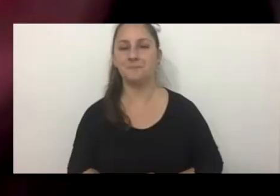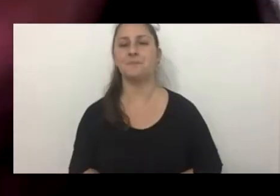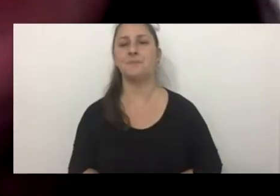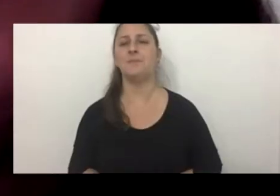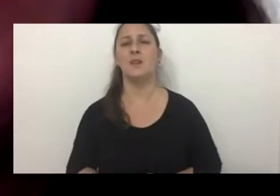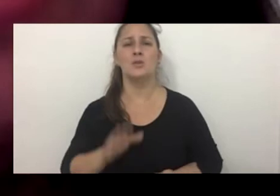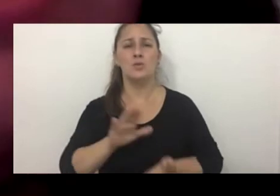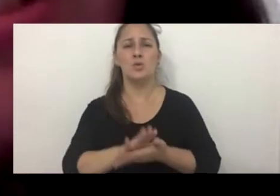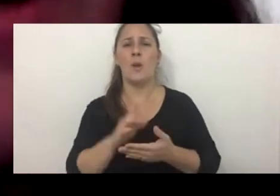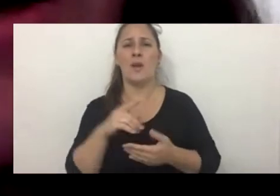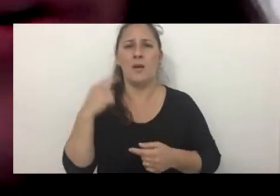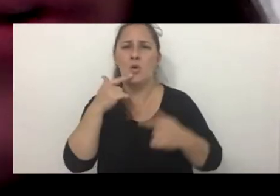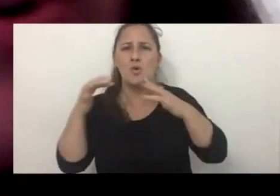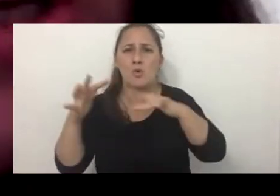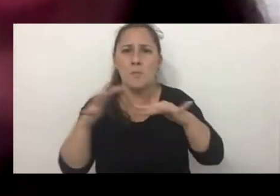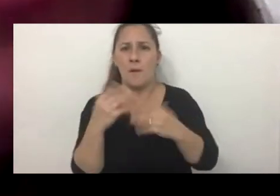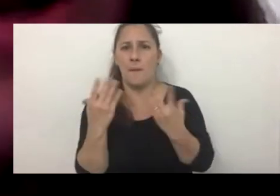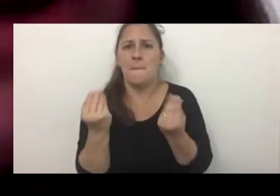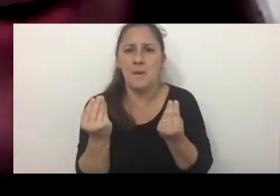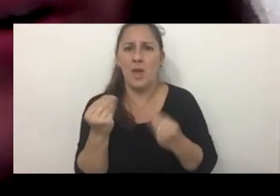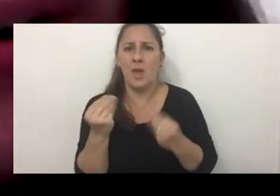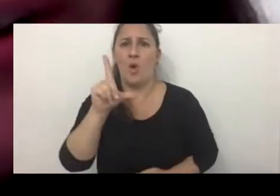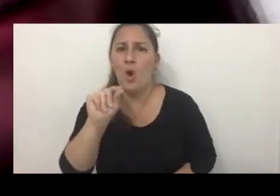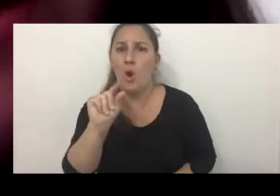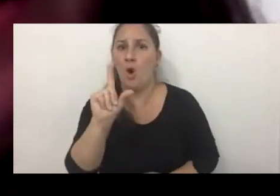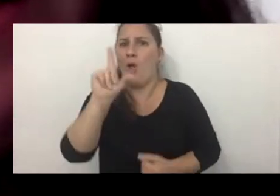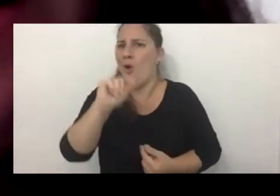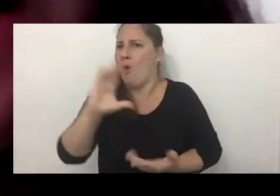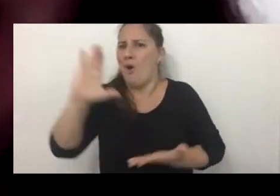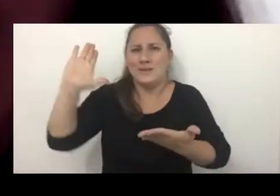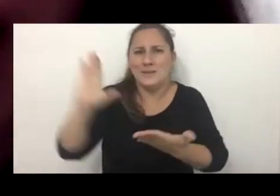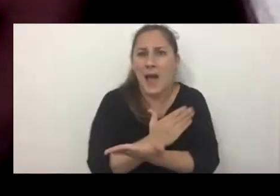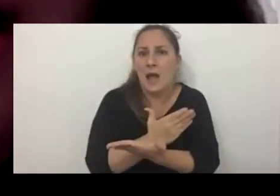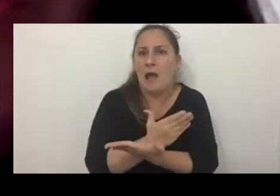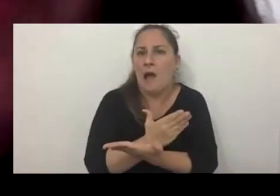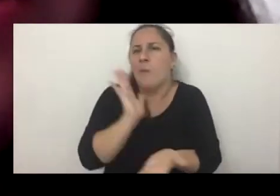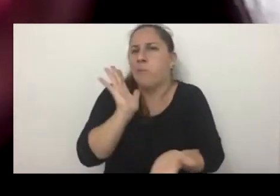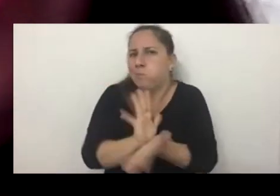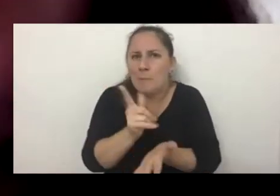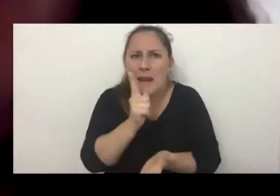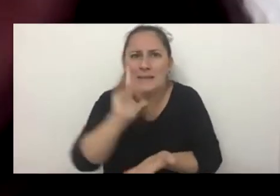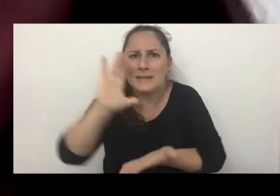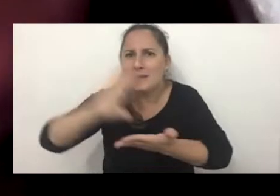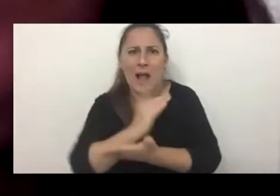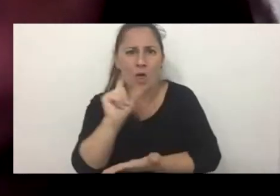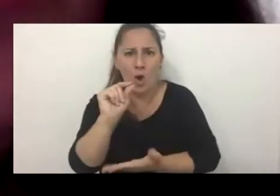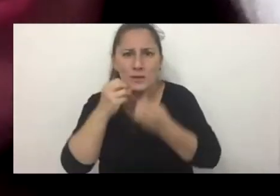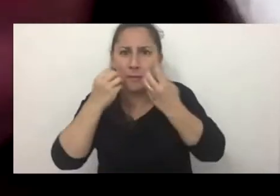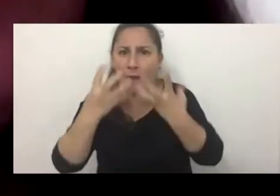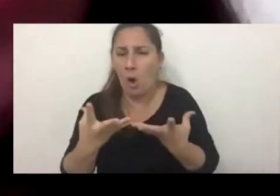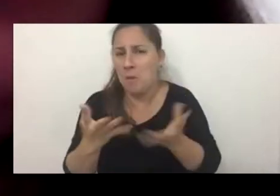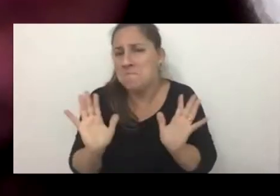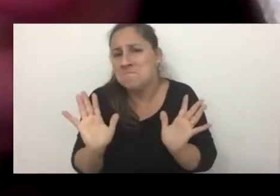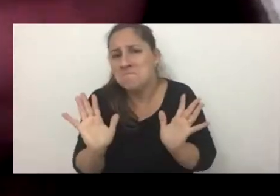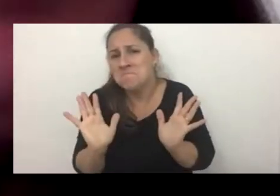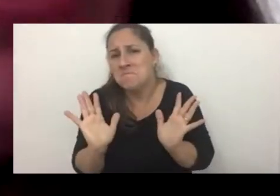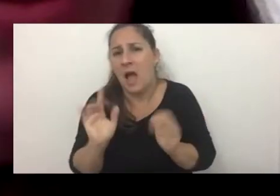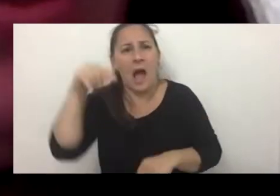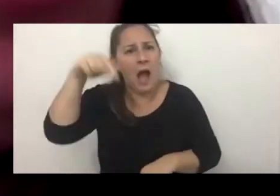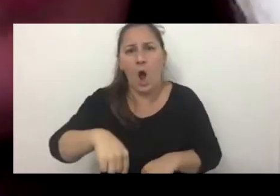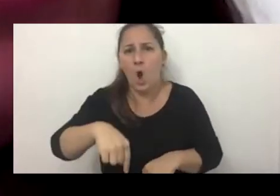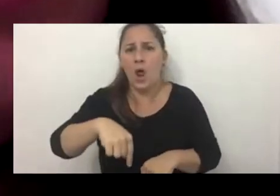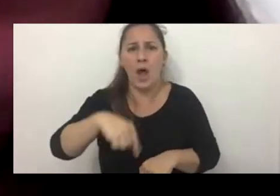dolor fisiológico de un proceso que sucede en el cuerpo, con una gran intensidad, y que en algún punto ese dolor tiene más que ver